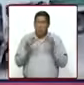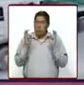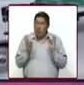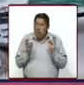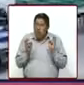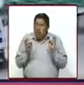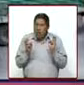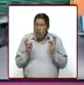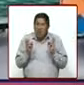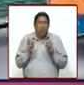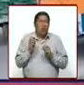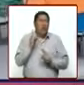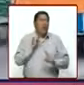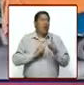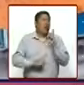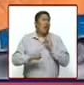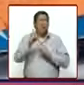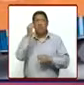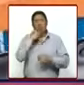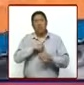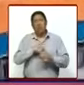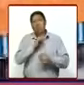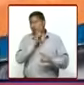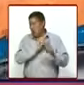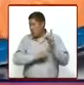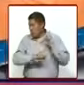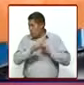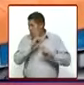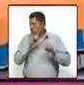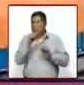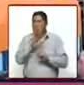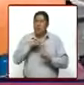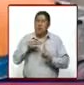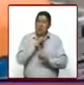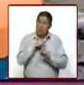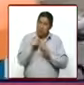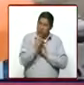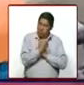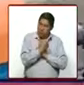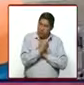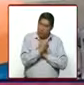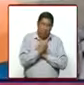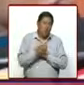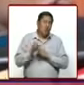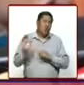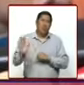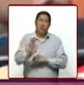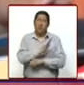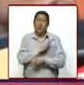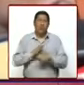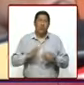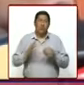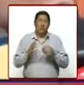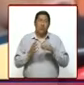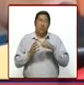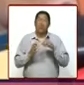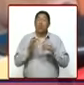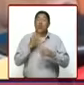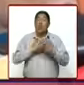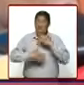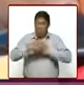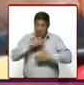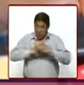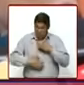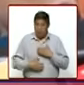término. Cualquier reacción, cualquier situación que ocurra de parte de los transportistas ante la